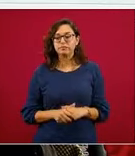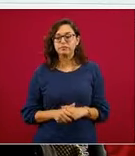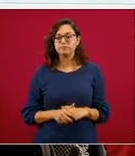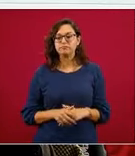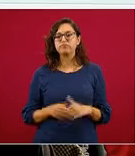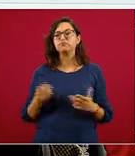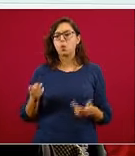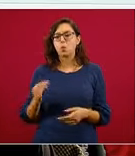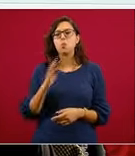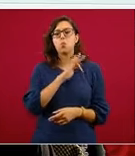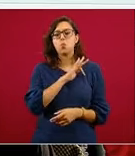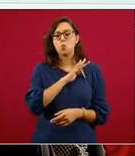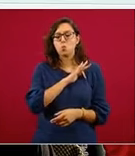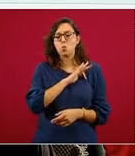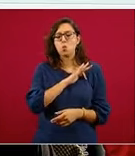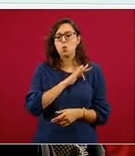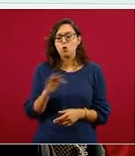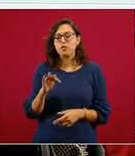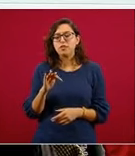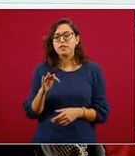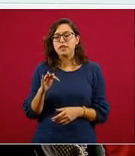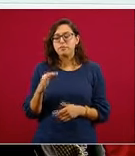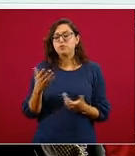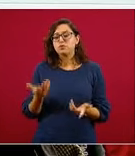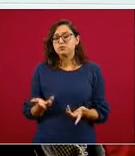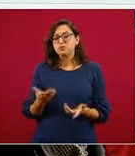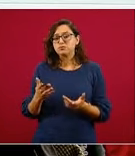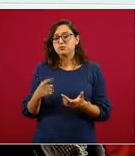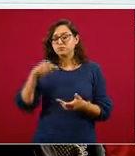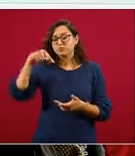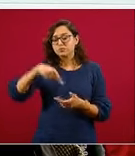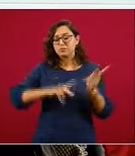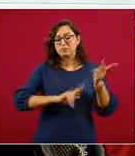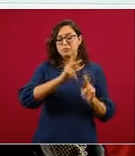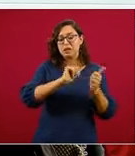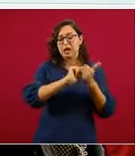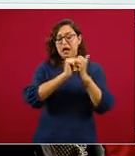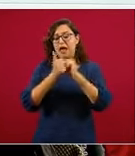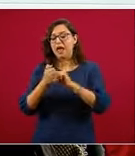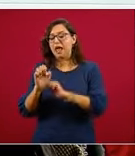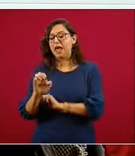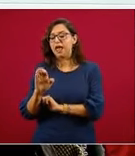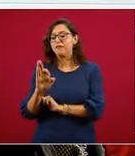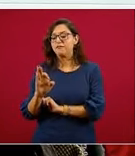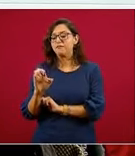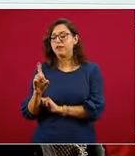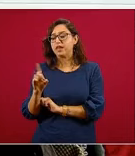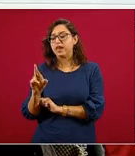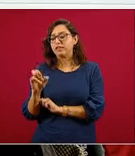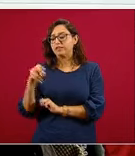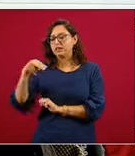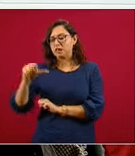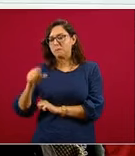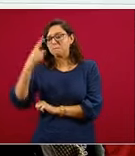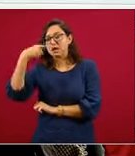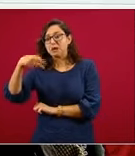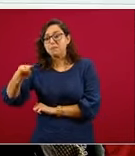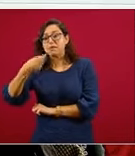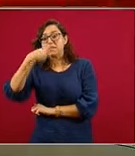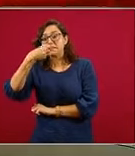nosotros obtenemos una sustancia que se llama efedrina. De esta efedrina también proviene el cristal